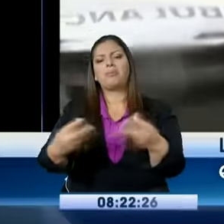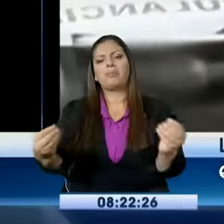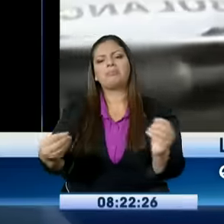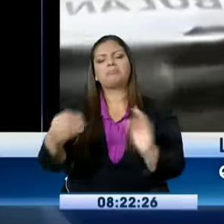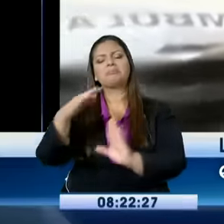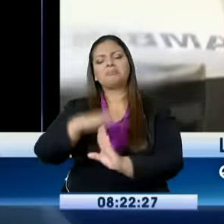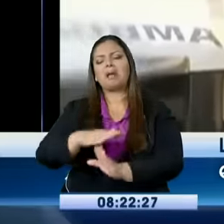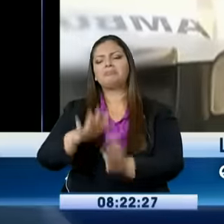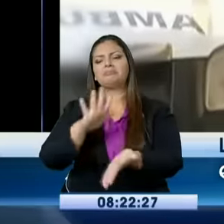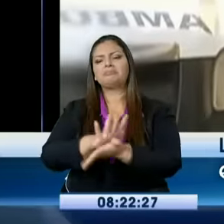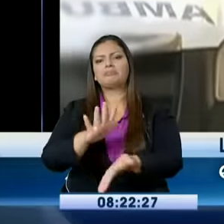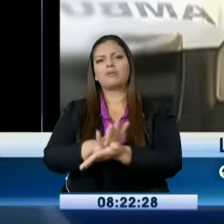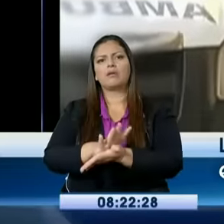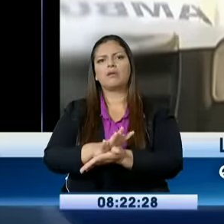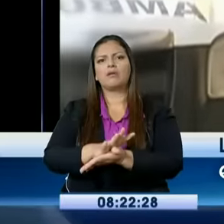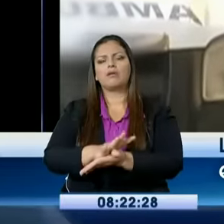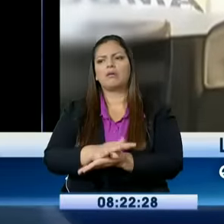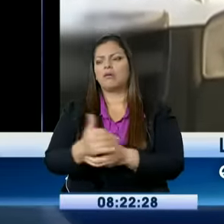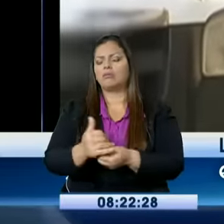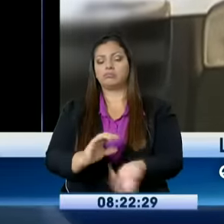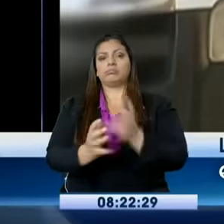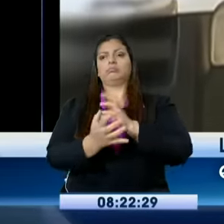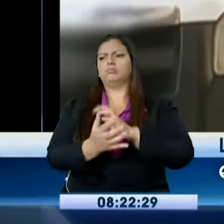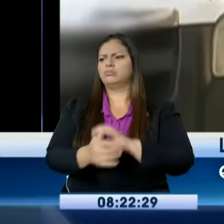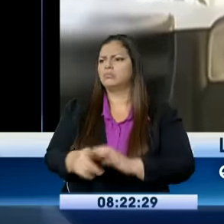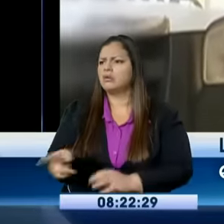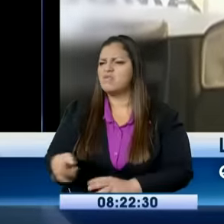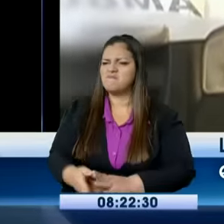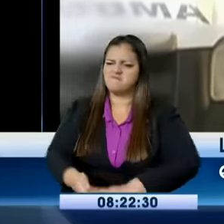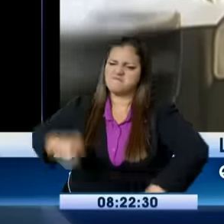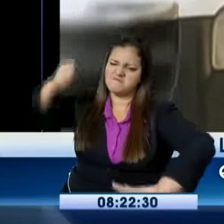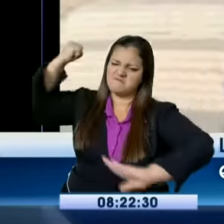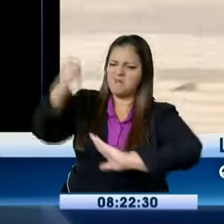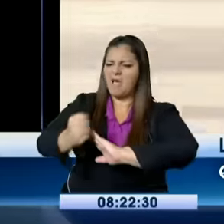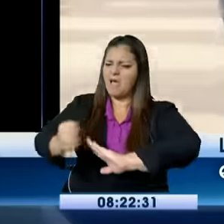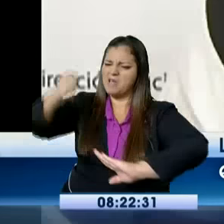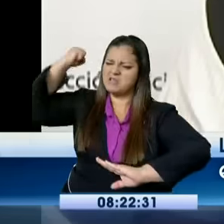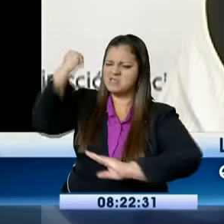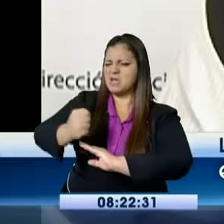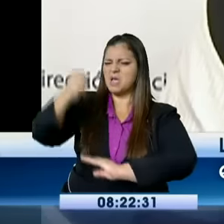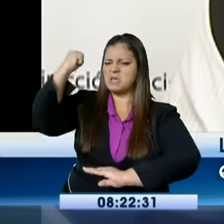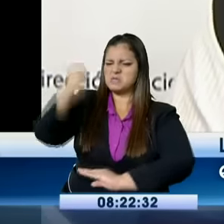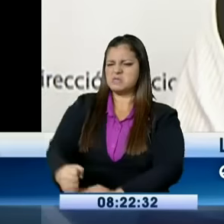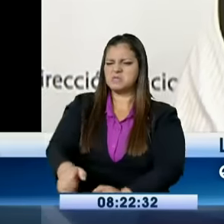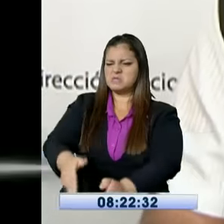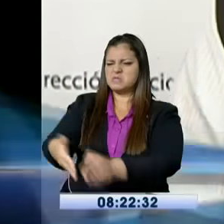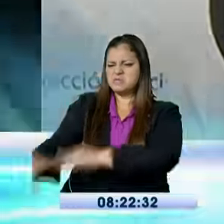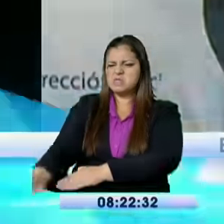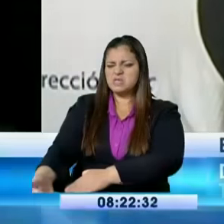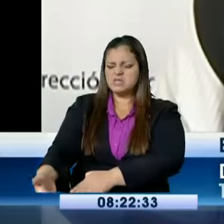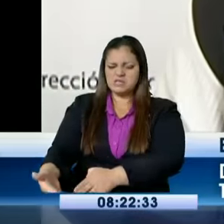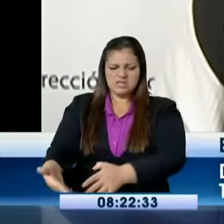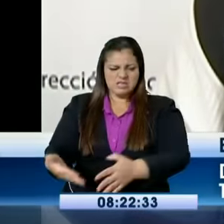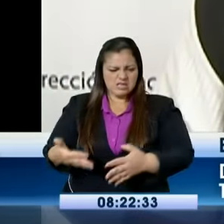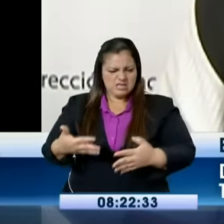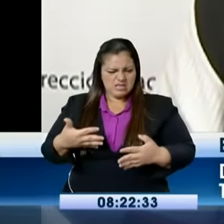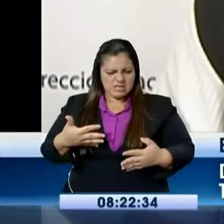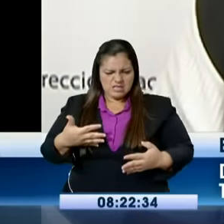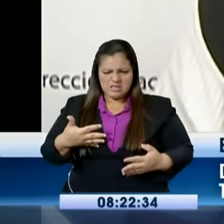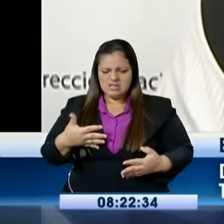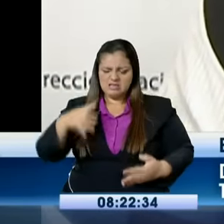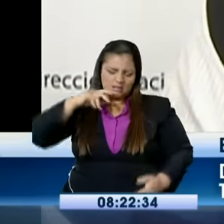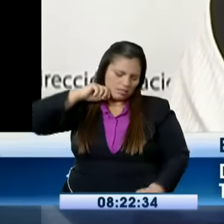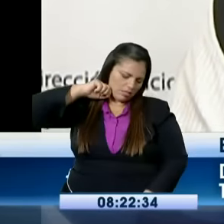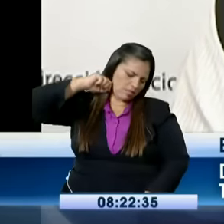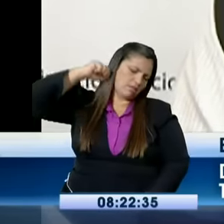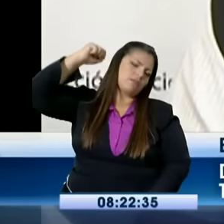ahora la noticia que mató y se sacó él. Ellos venían manteniendo problemas sentimentales pues, de